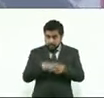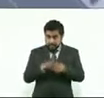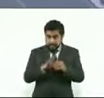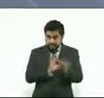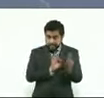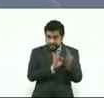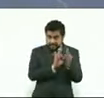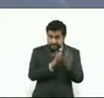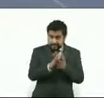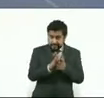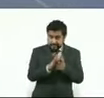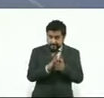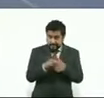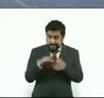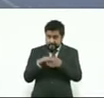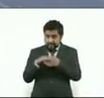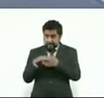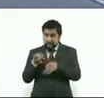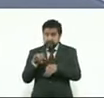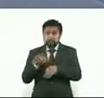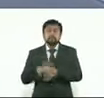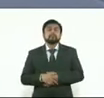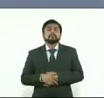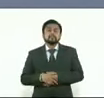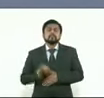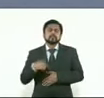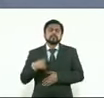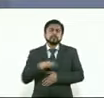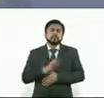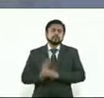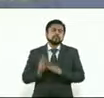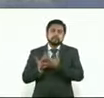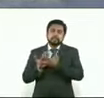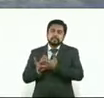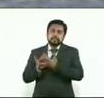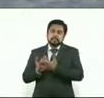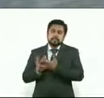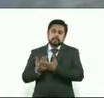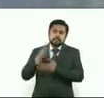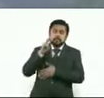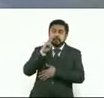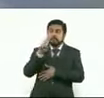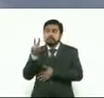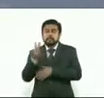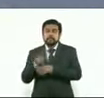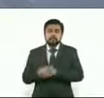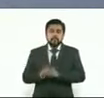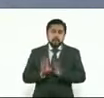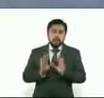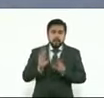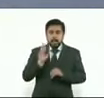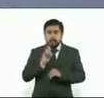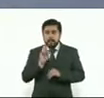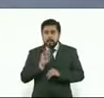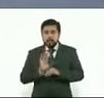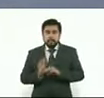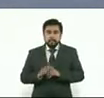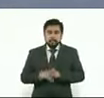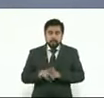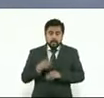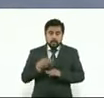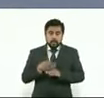ubicado? Sí, y acá ya lo estamos esperando, Toño, Enrique, Benjamín, y ya es más